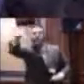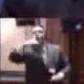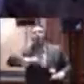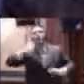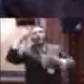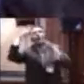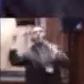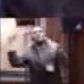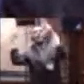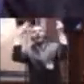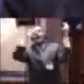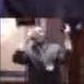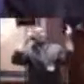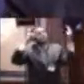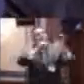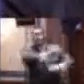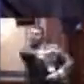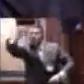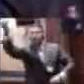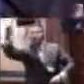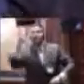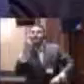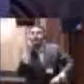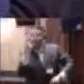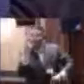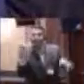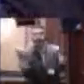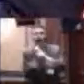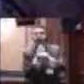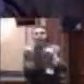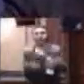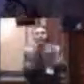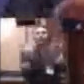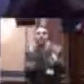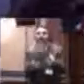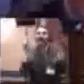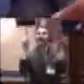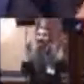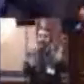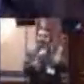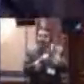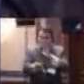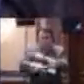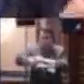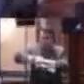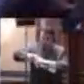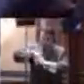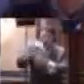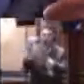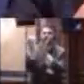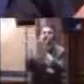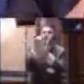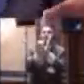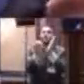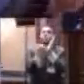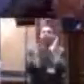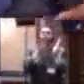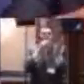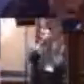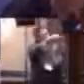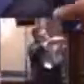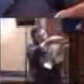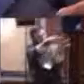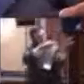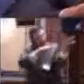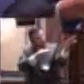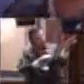imposible. Va a haber que construir, hacer la lista, no solamente de las